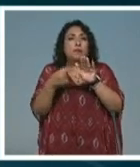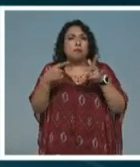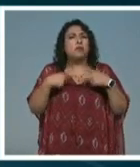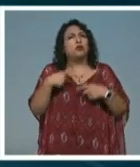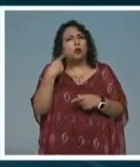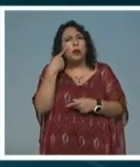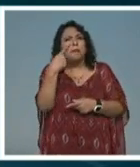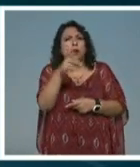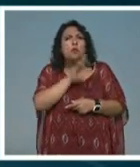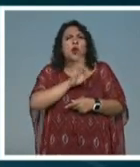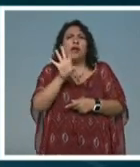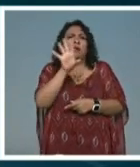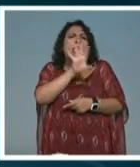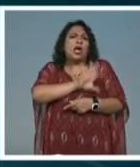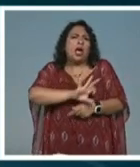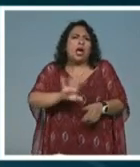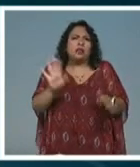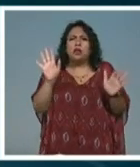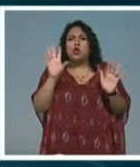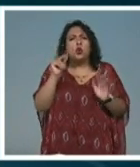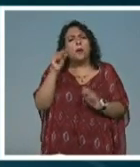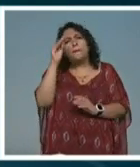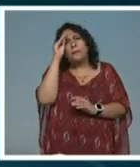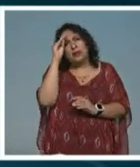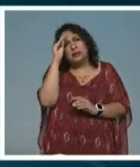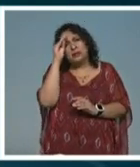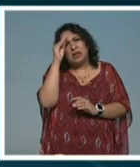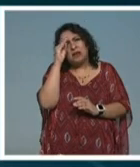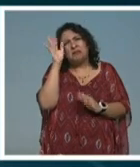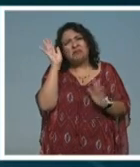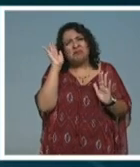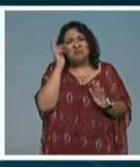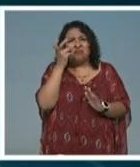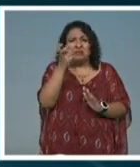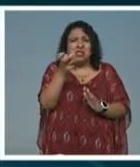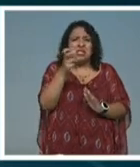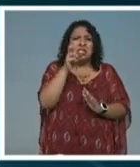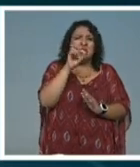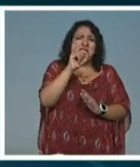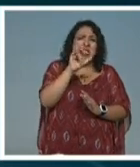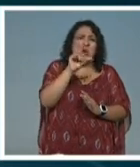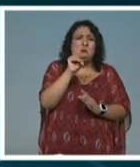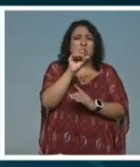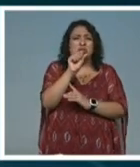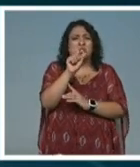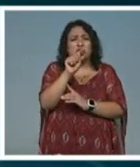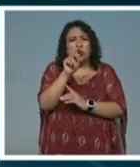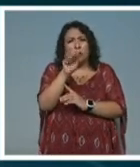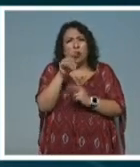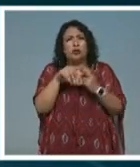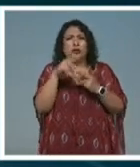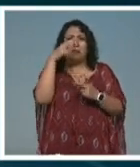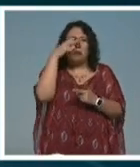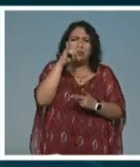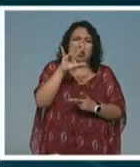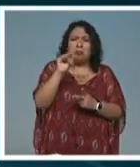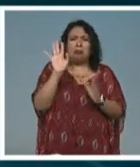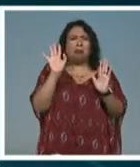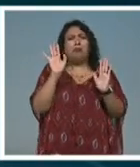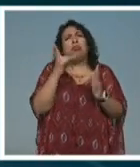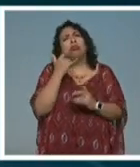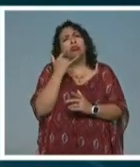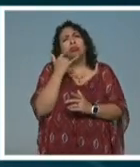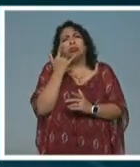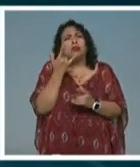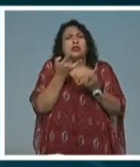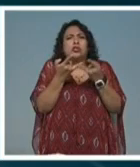lo pueda ver y que les encante sin estar pensando si es stop motion o no, sin estar pensando si es mexicano o no. Simplemente disfrutando